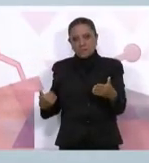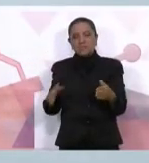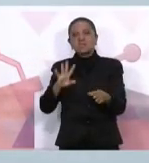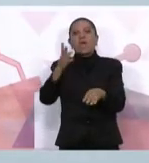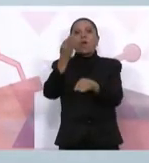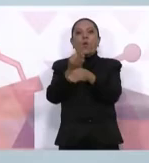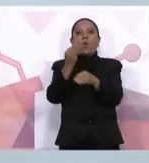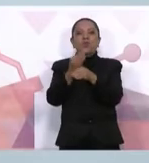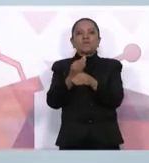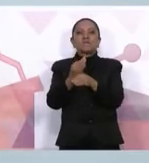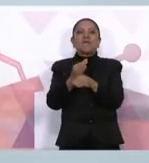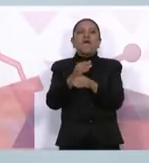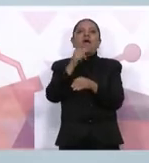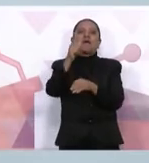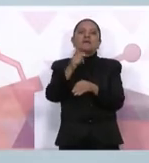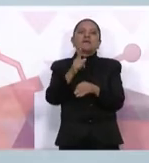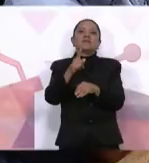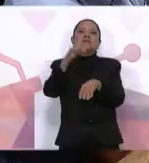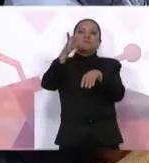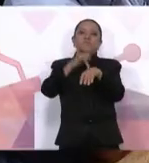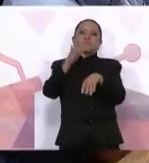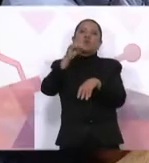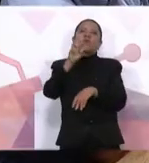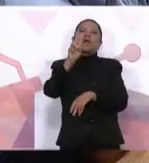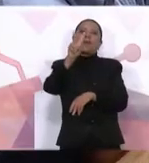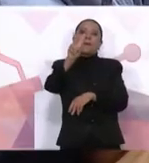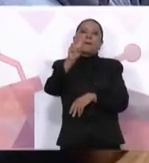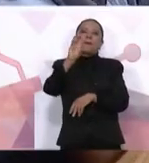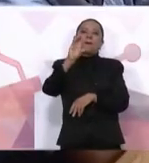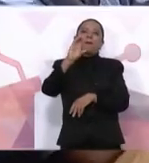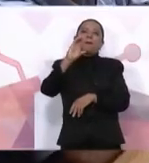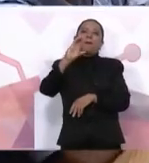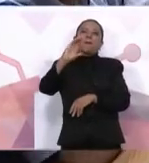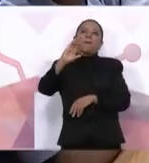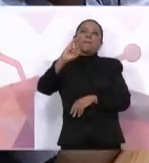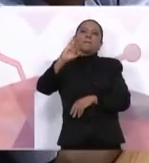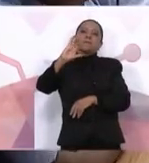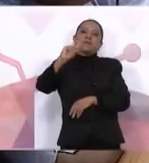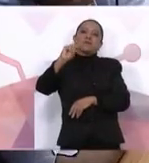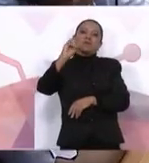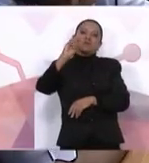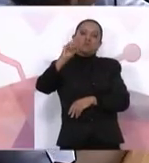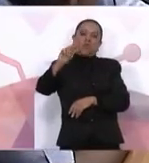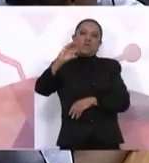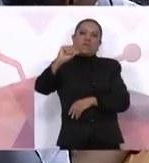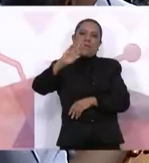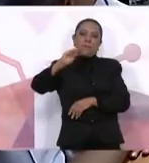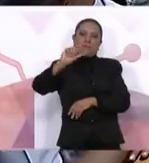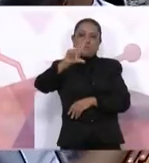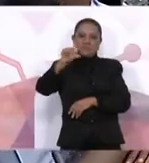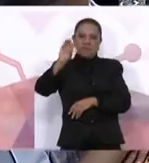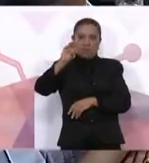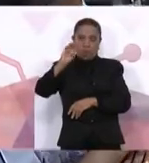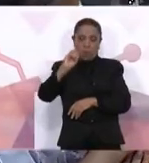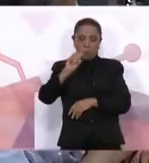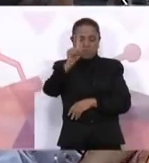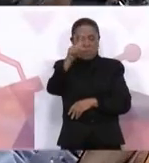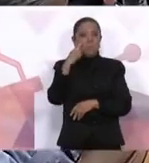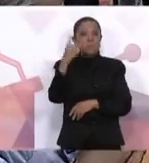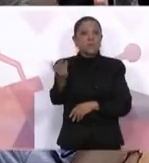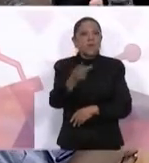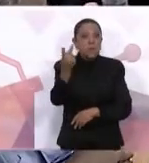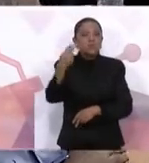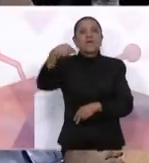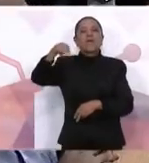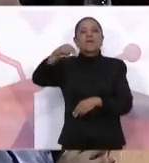el por el partido acción nacional y por movimiento ciudadana candidato la pregunta la denominada becas salario universal tuvo